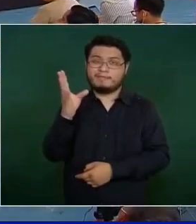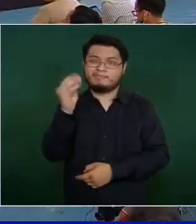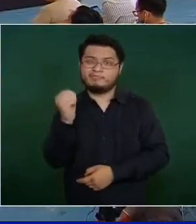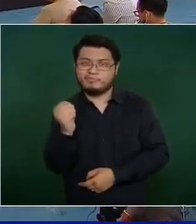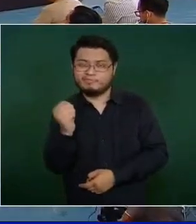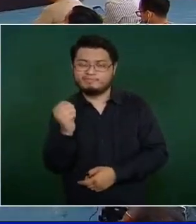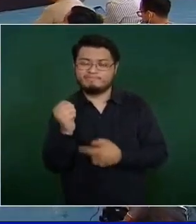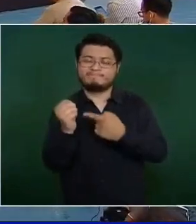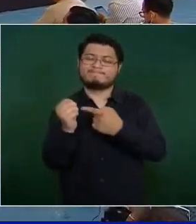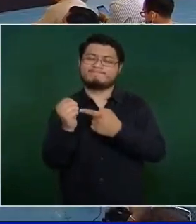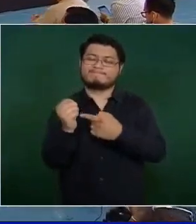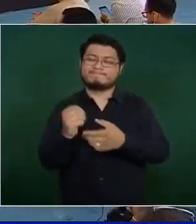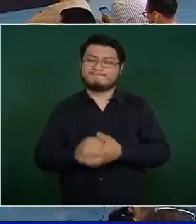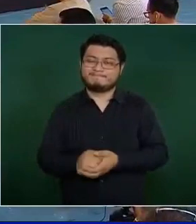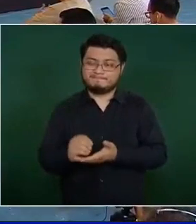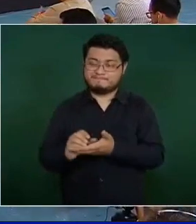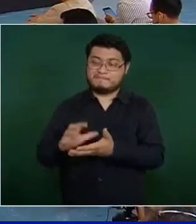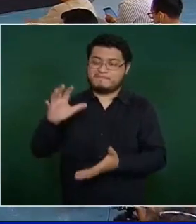y es cierto.